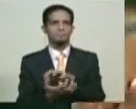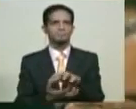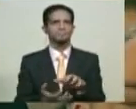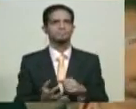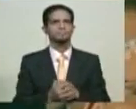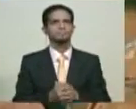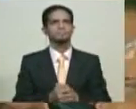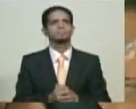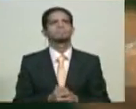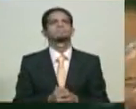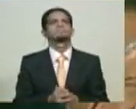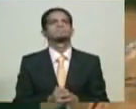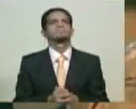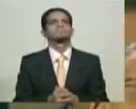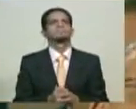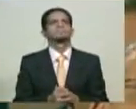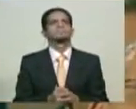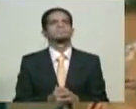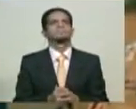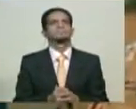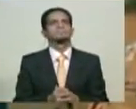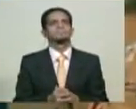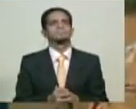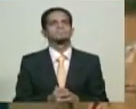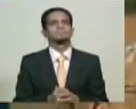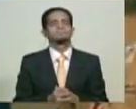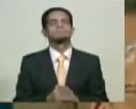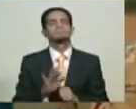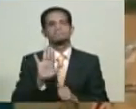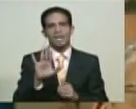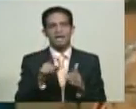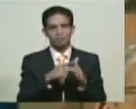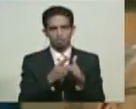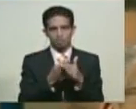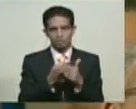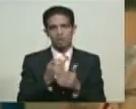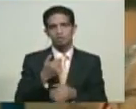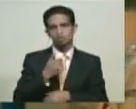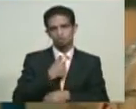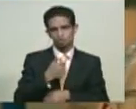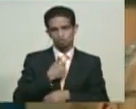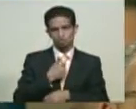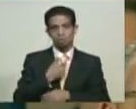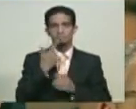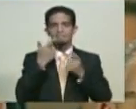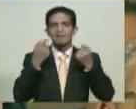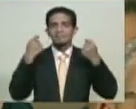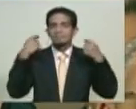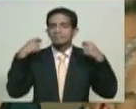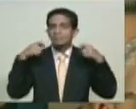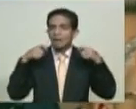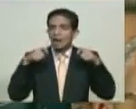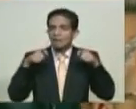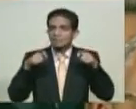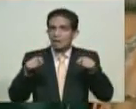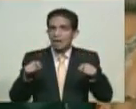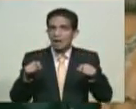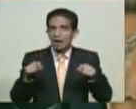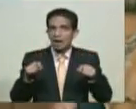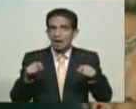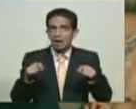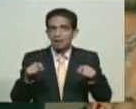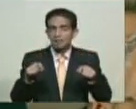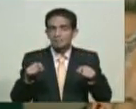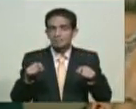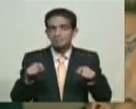Así como ráfagas a su intervención, voy a tratar de hacer un esfuerzo por dar